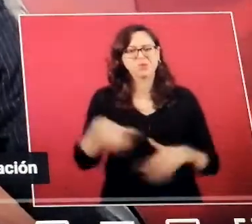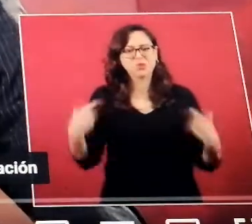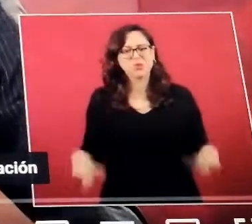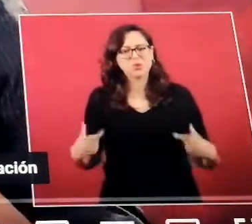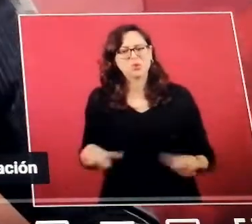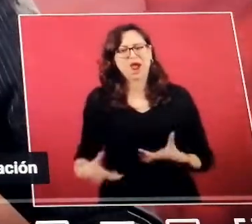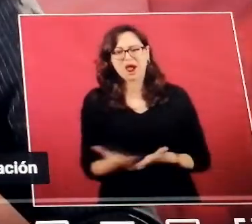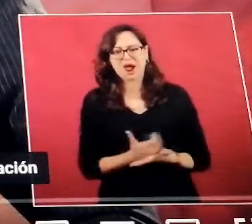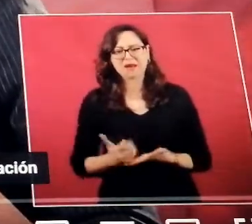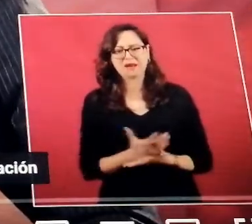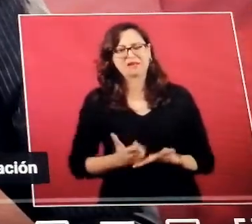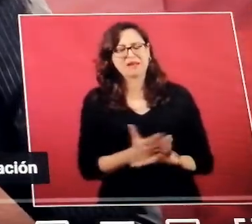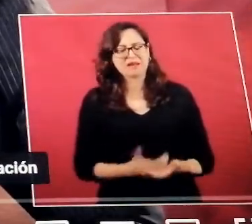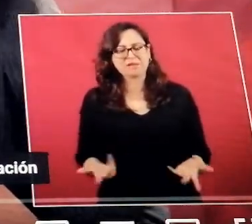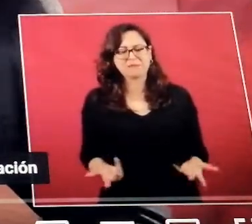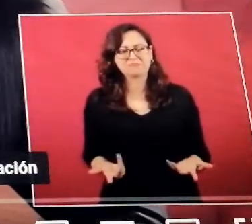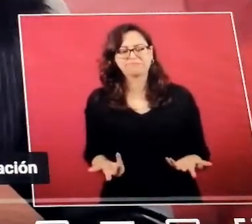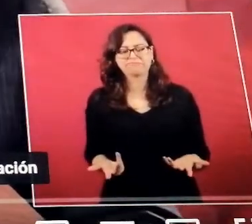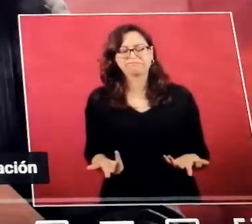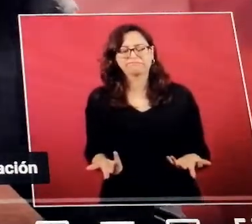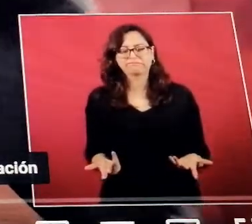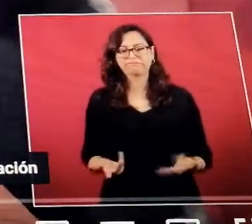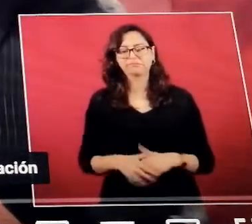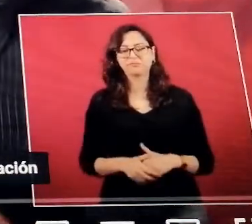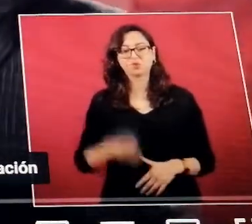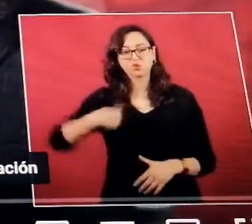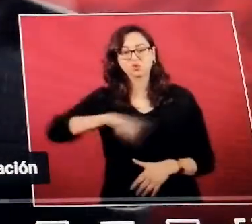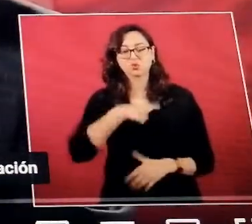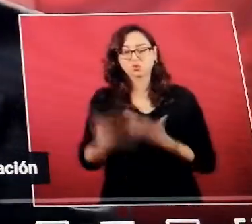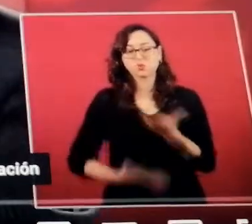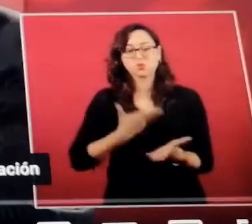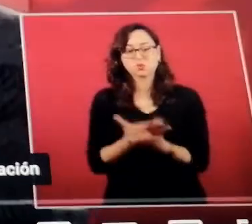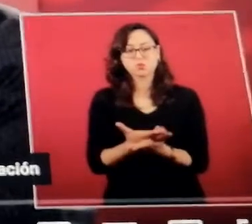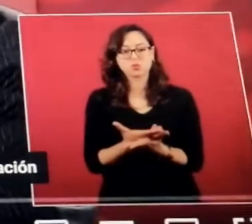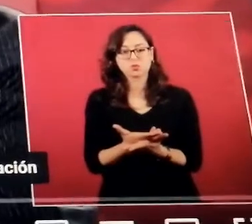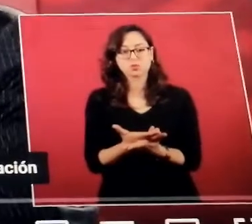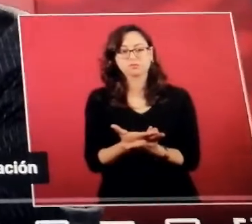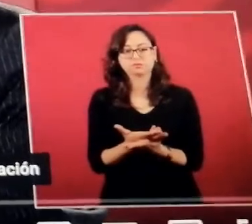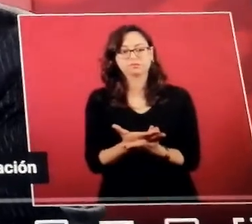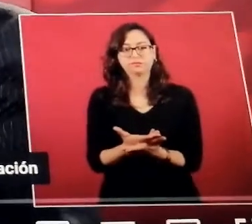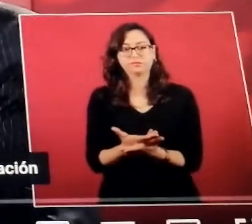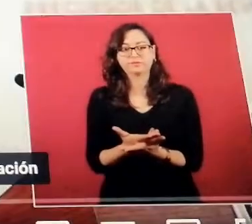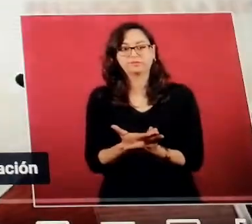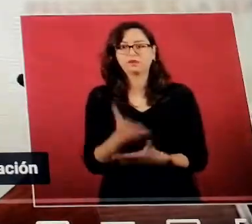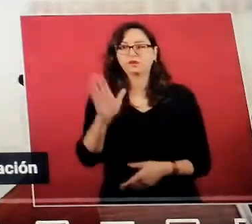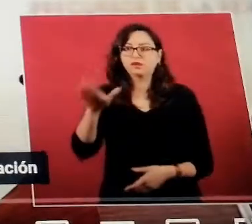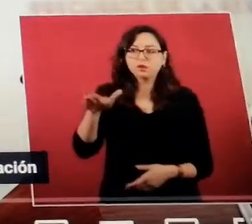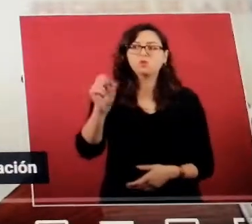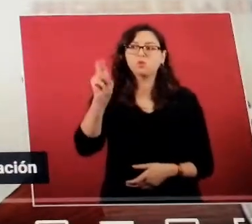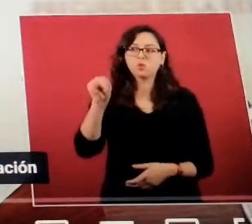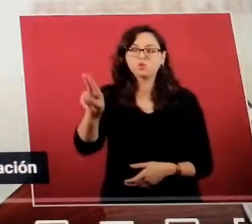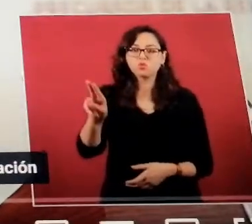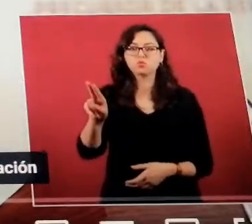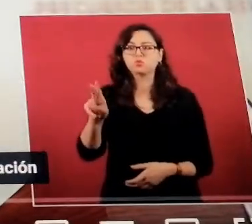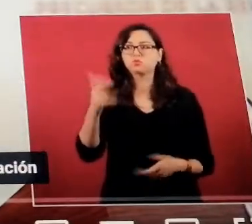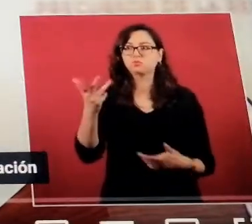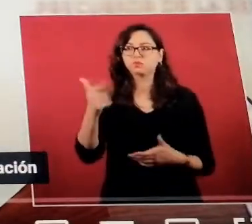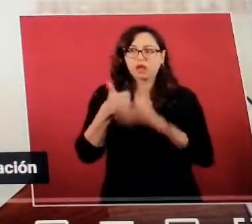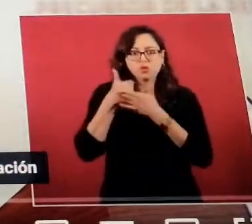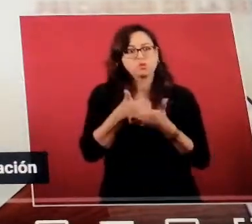Bueno, el colmo, y se los dije, es que propusimos que la ONU participara para que no